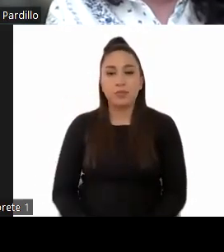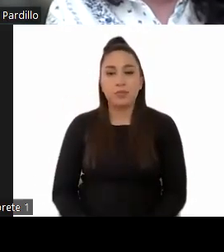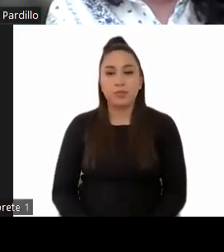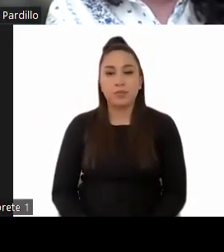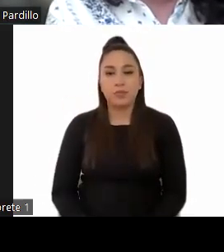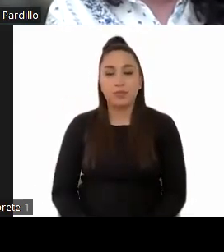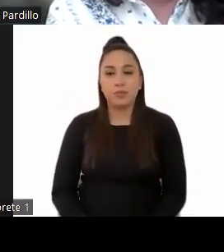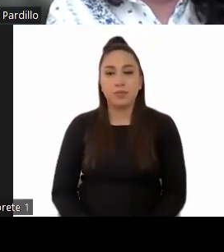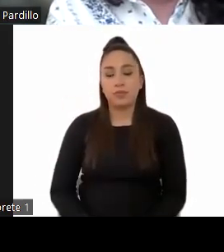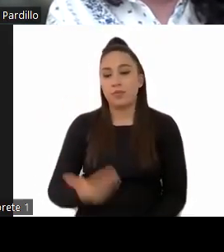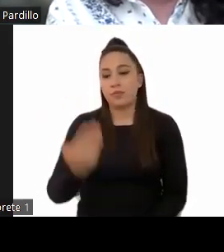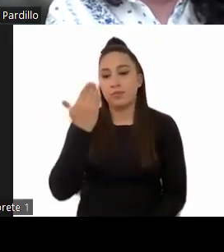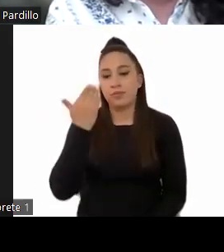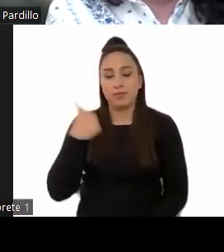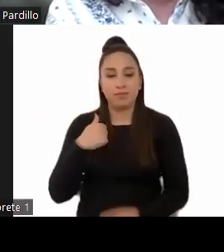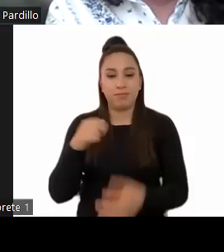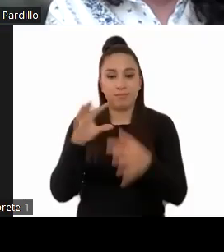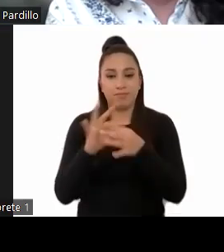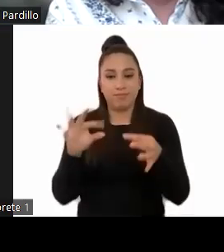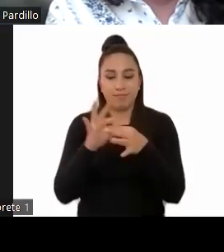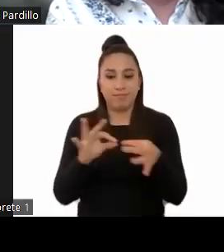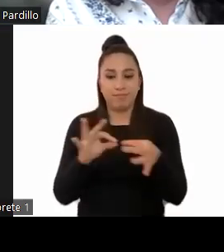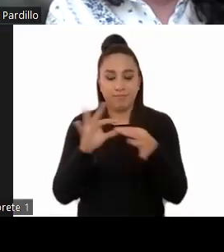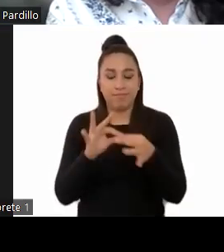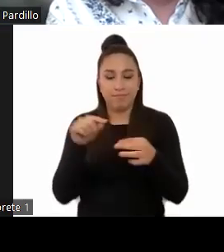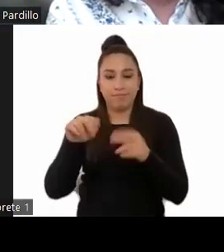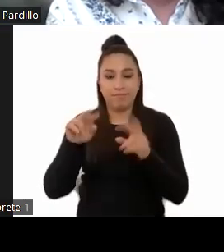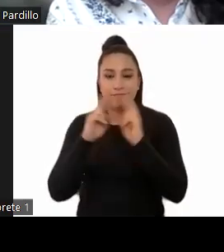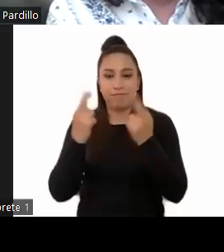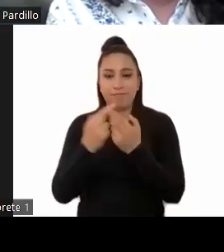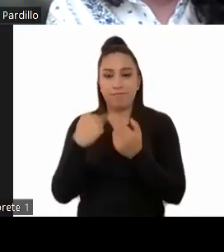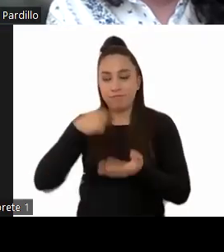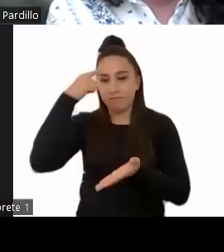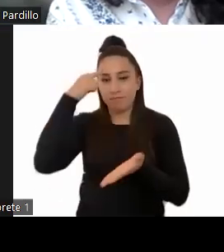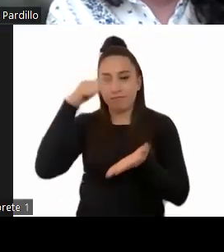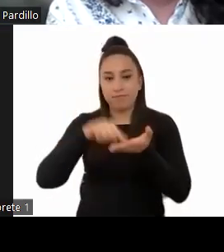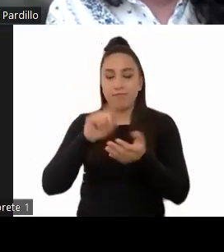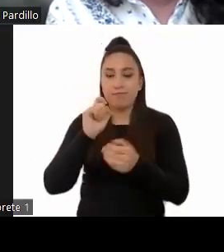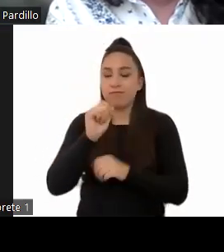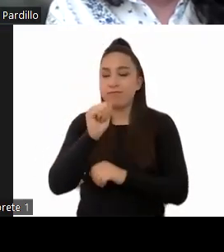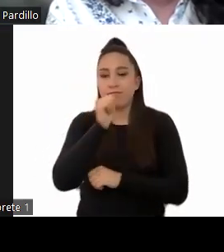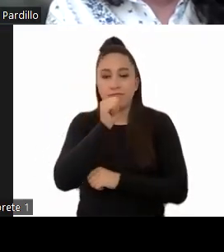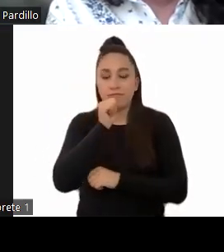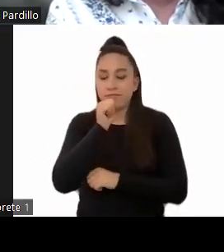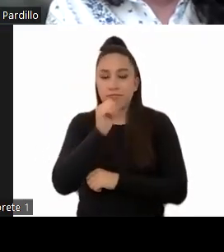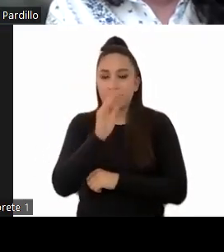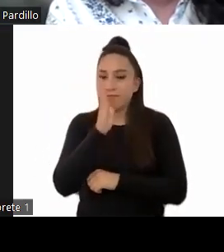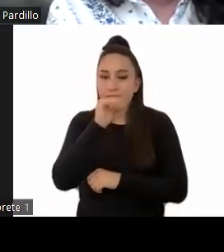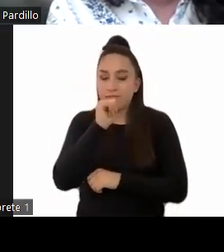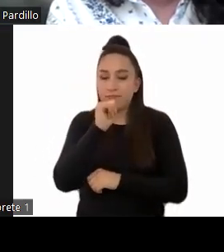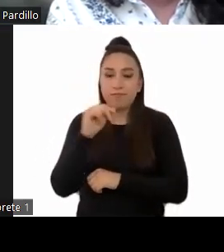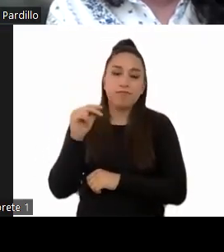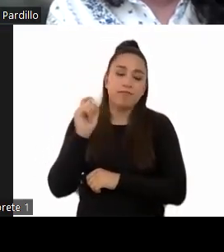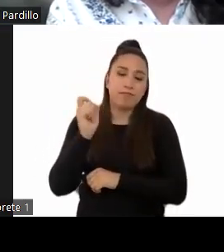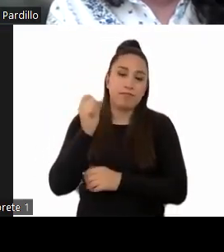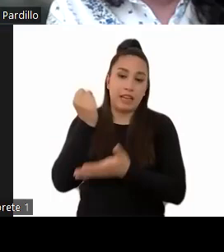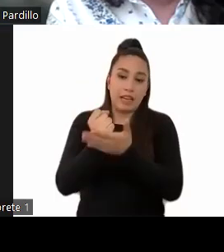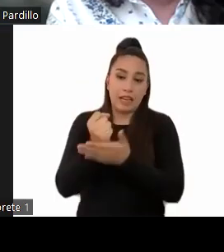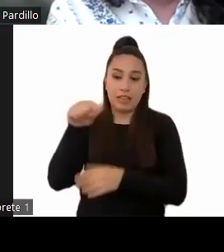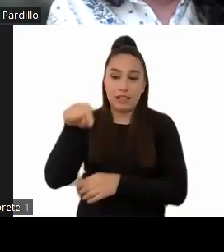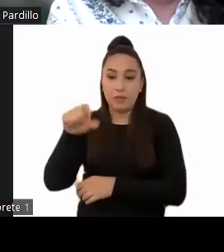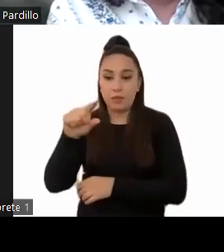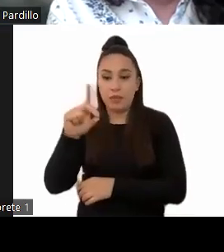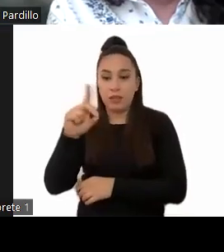de la presente sesión, considero que no hay condiciones para poder discutir y aprobar el presente dictamen mediante el